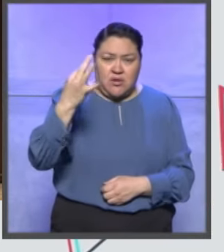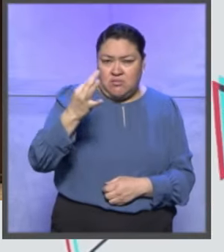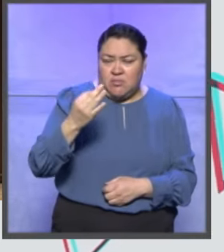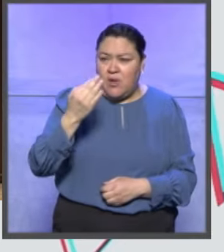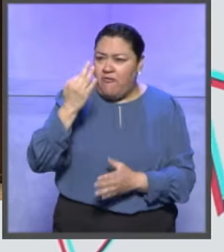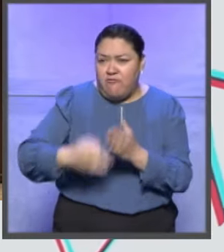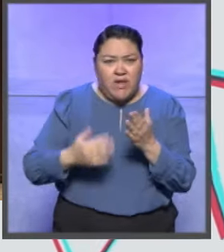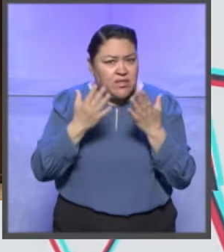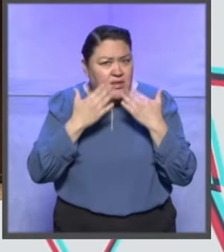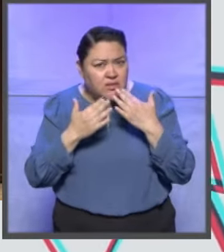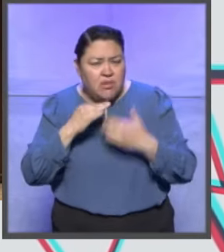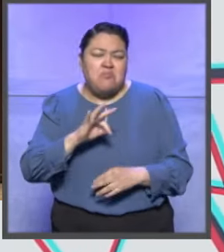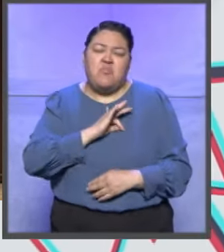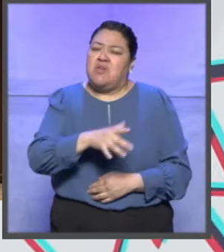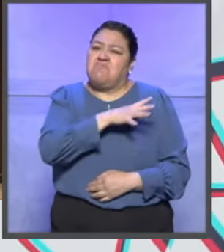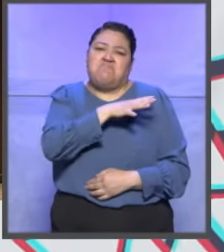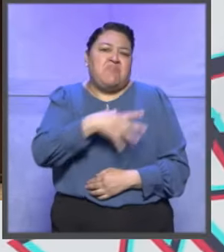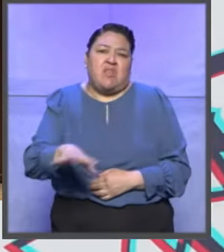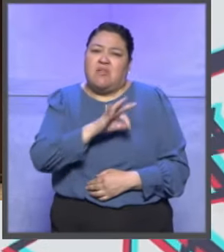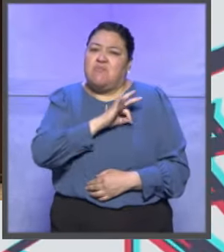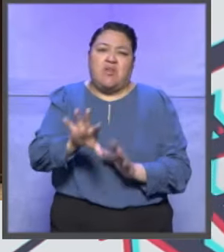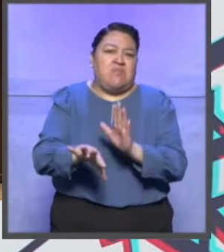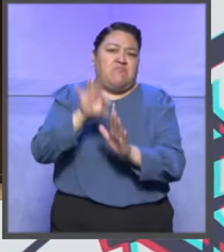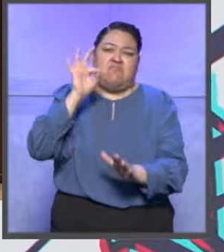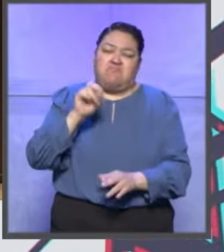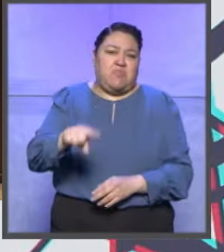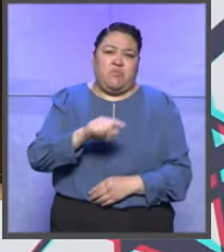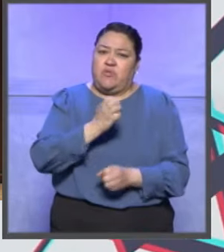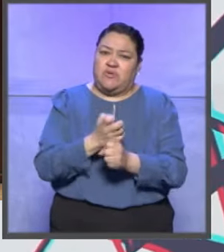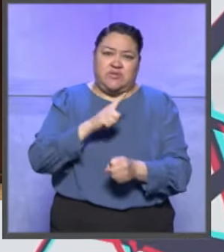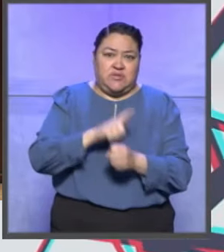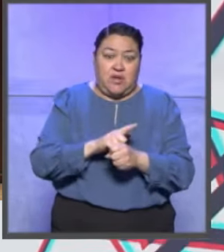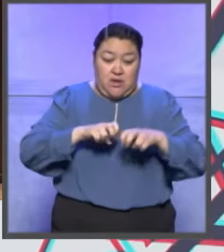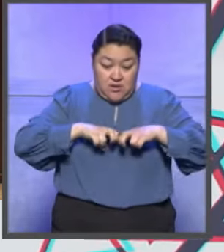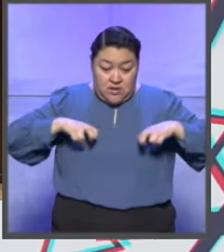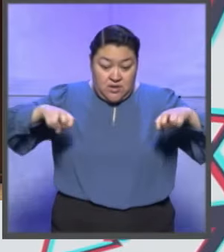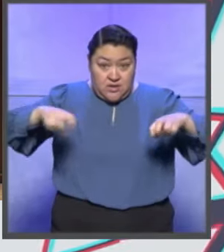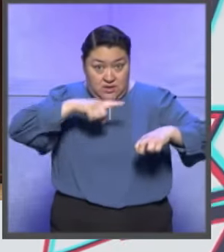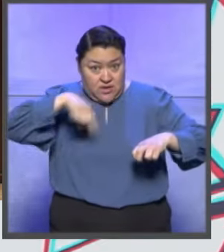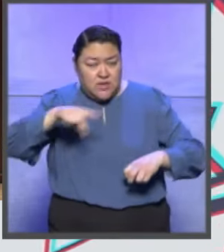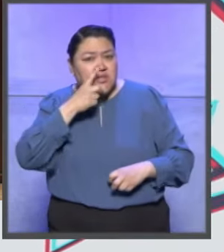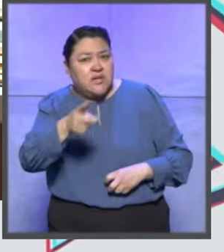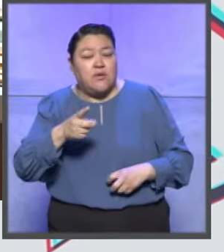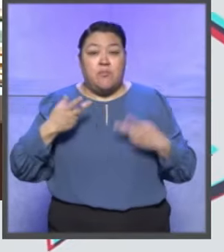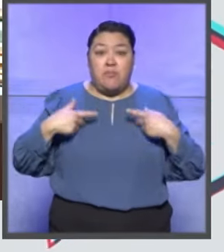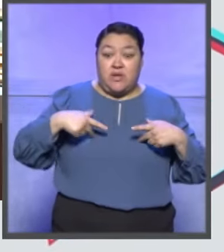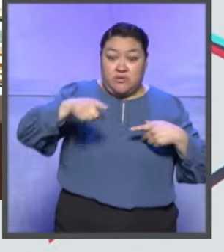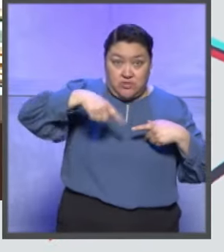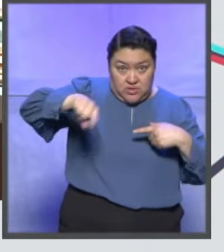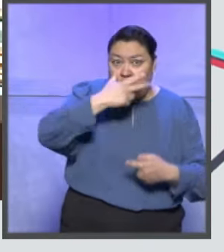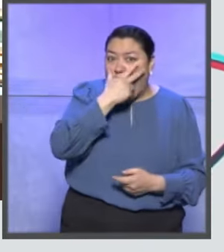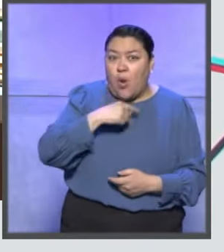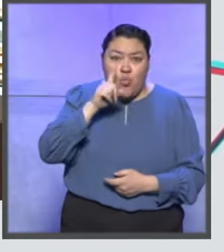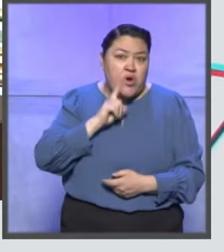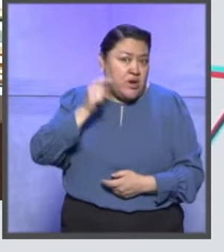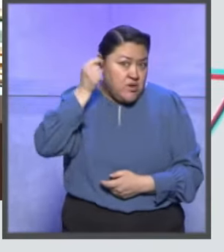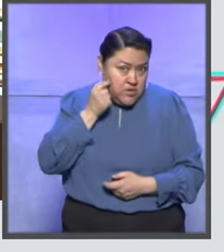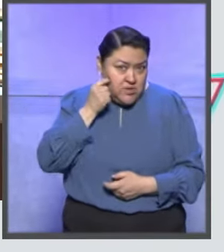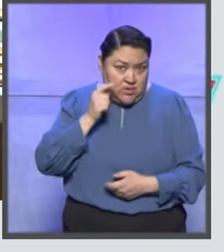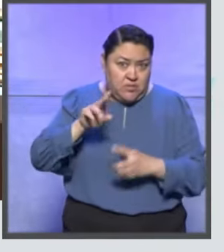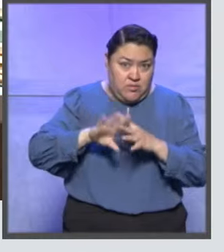ser electas por todos los cargos de elección popular a nivel estatal. El Pleno consideró que los migrantes guerrerenses, las y